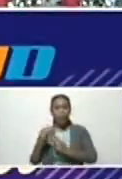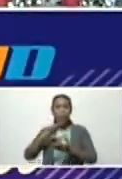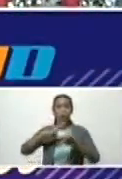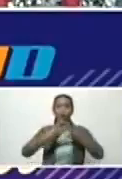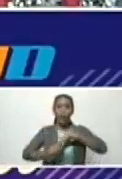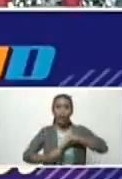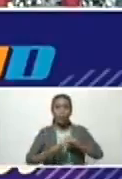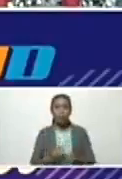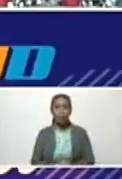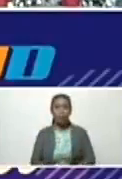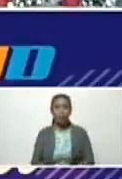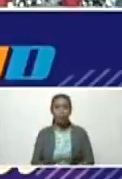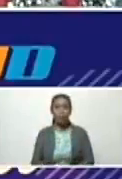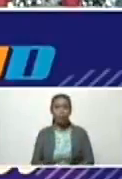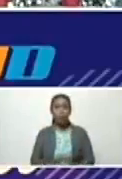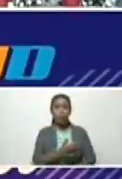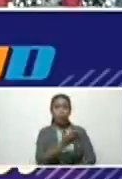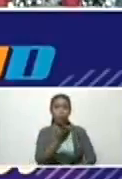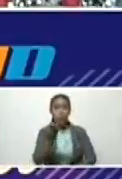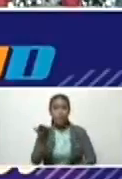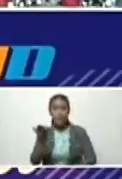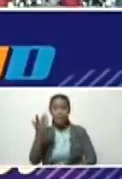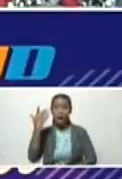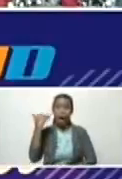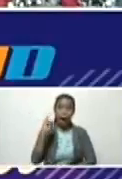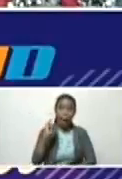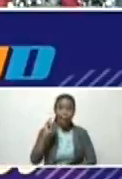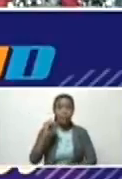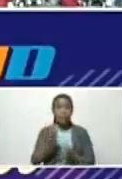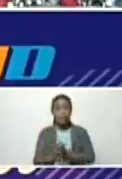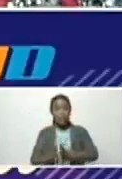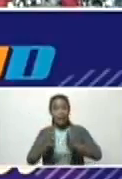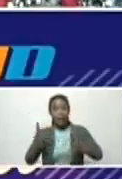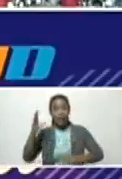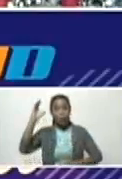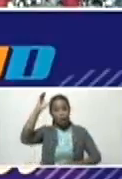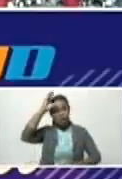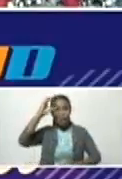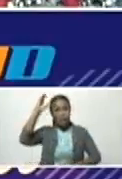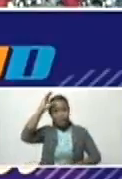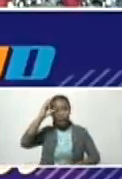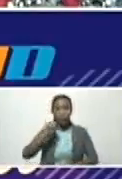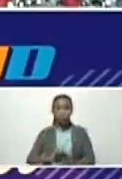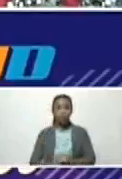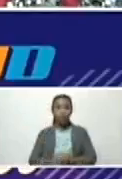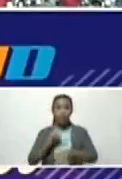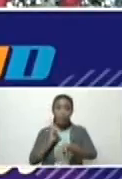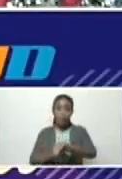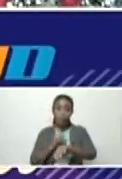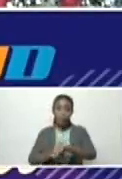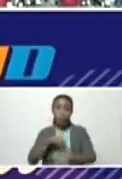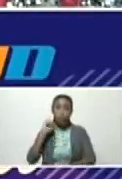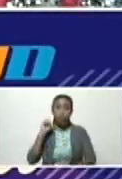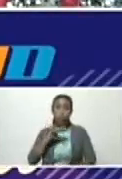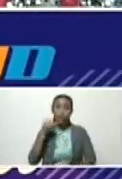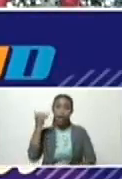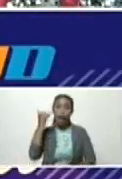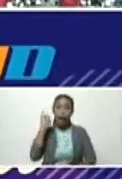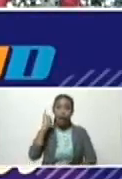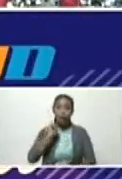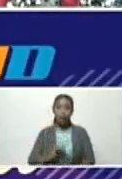clubs. Ustedes tienen que tener una gran conciencia del momento histórico en que